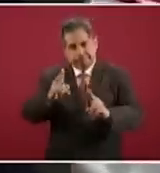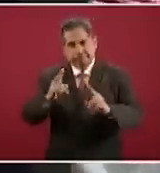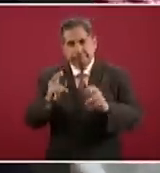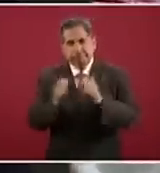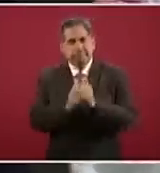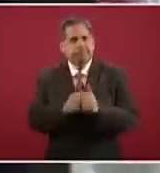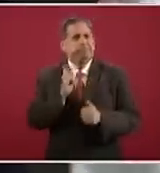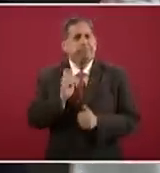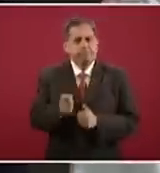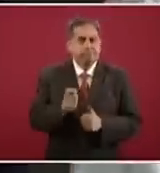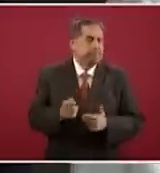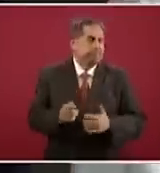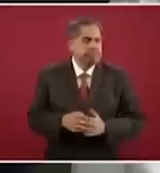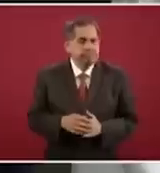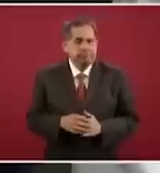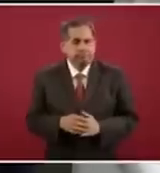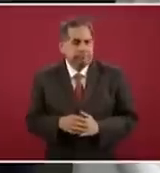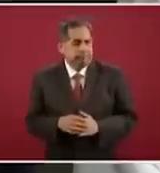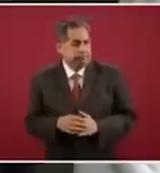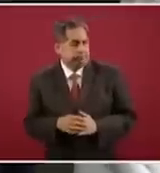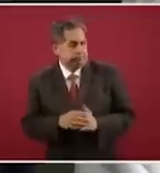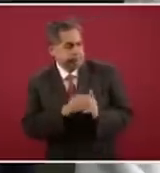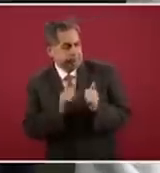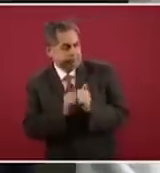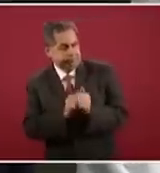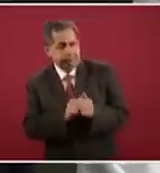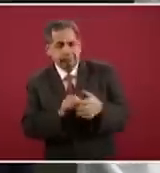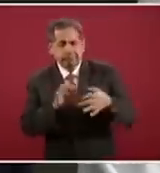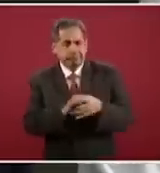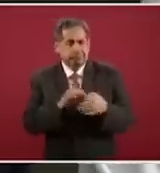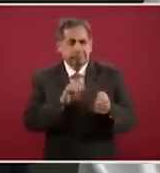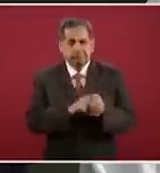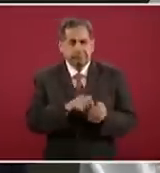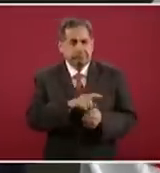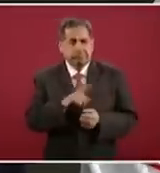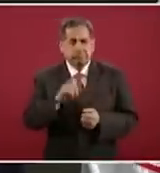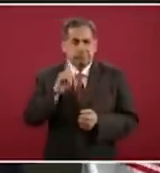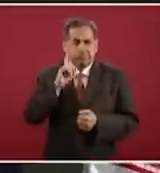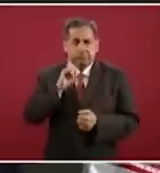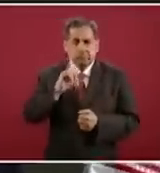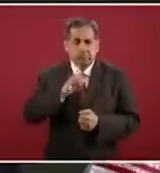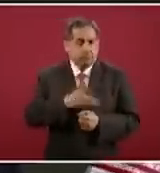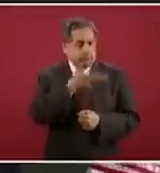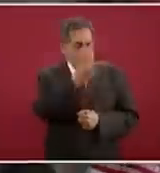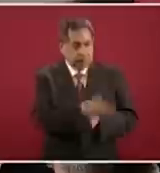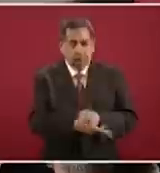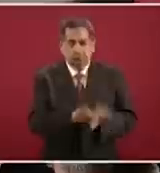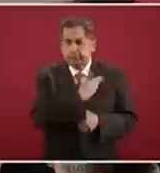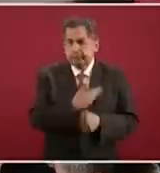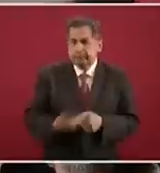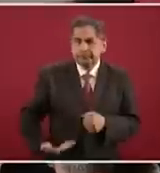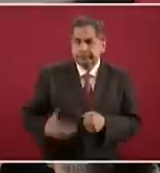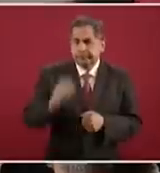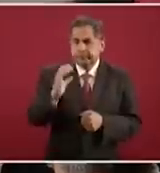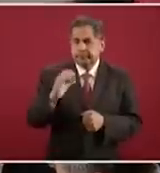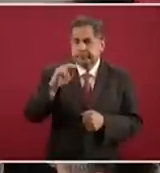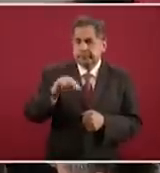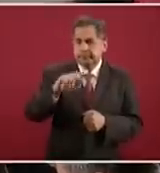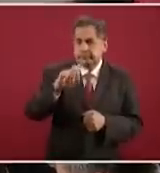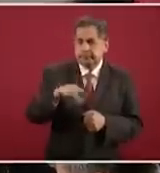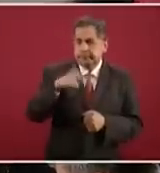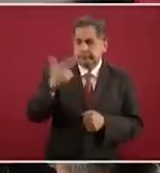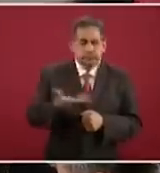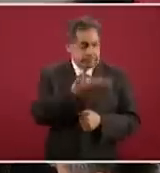acompañando a la presidenta de la Comisión Nacional de